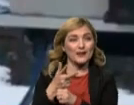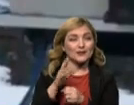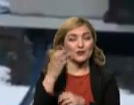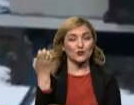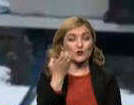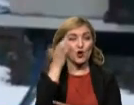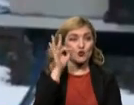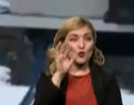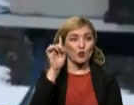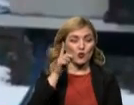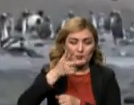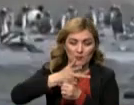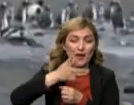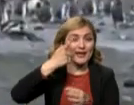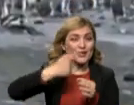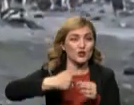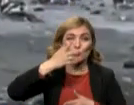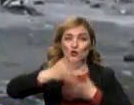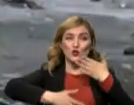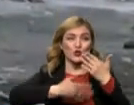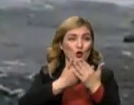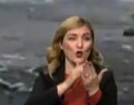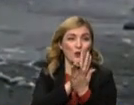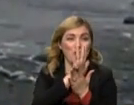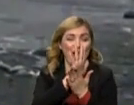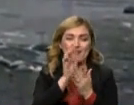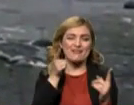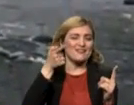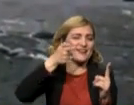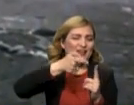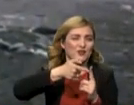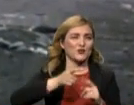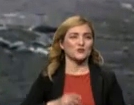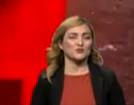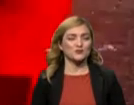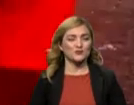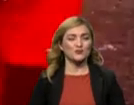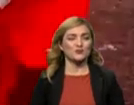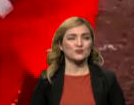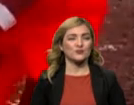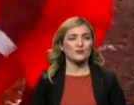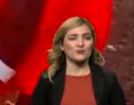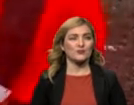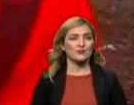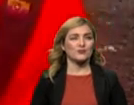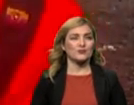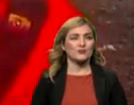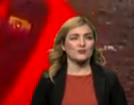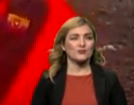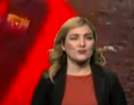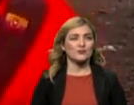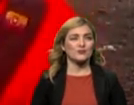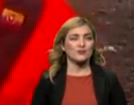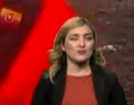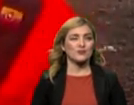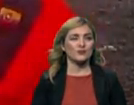del ECU-911 de Quito imágenes en vivo desde la Antártida. María Verónica Henk, 24 horas.